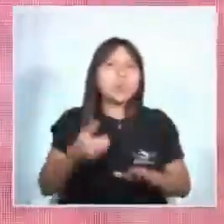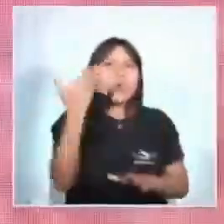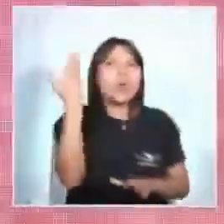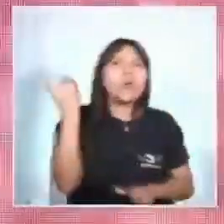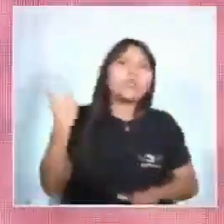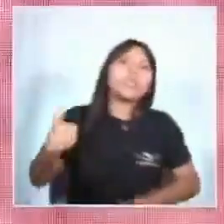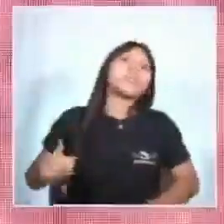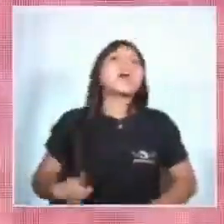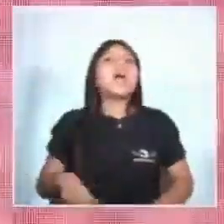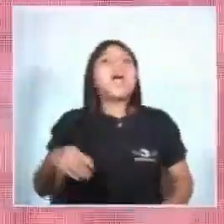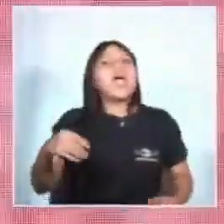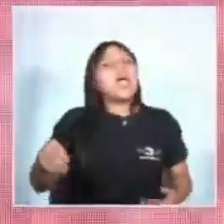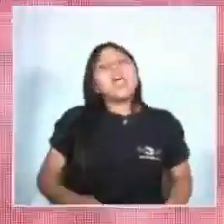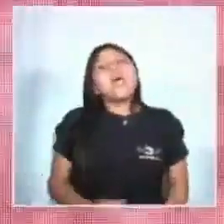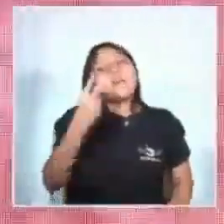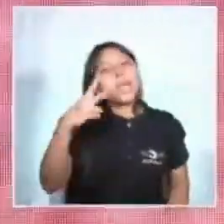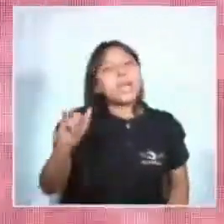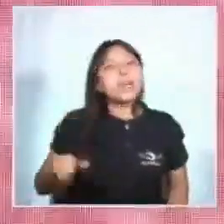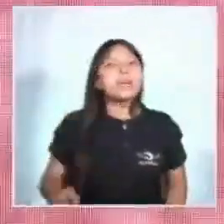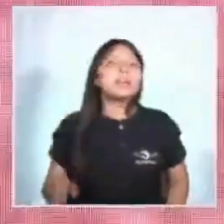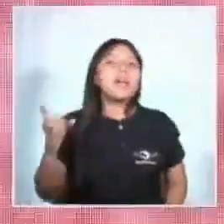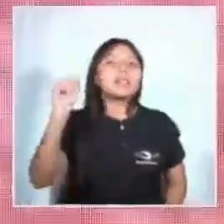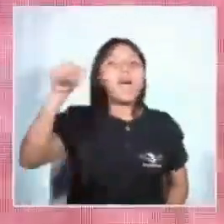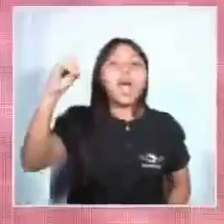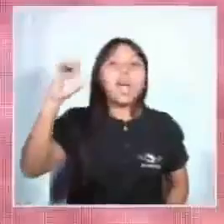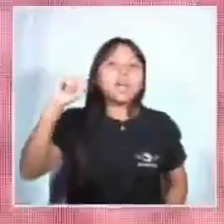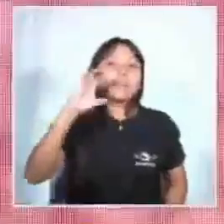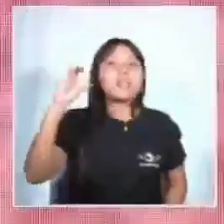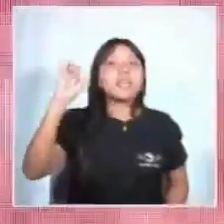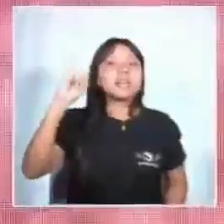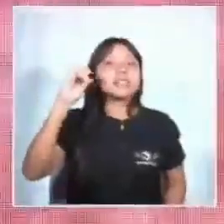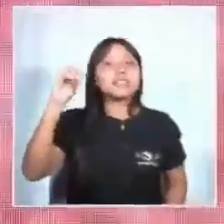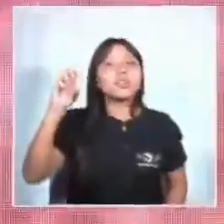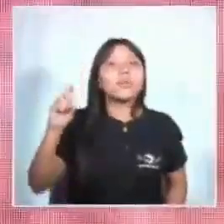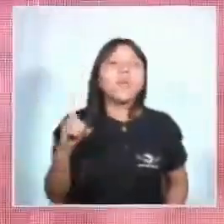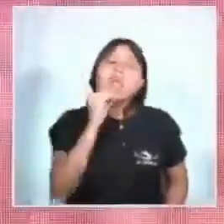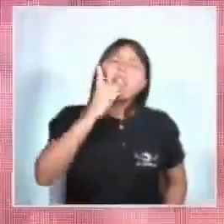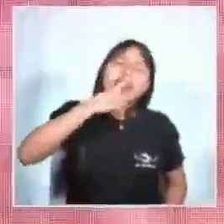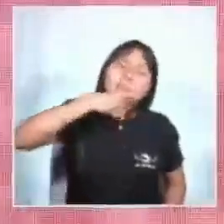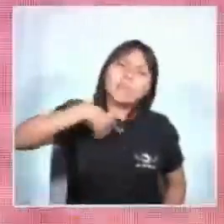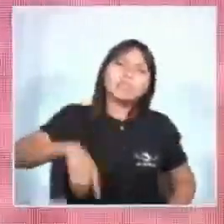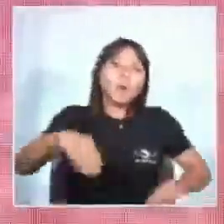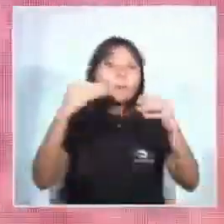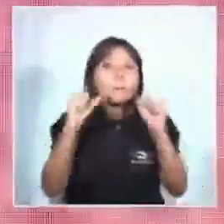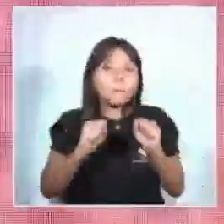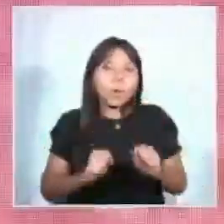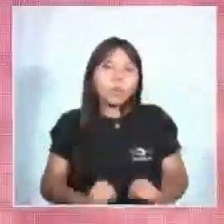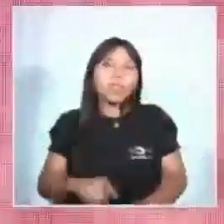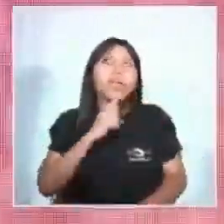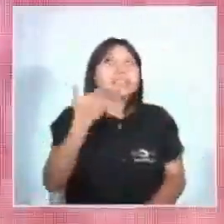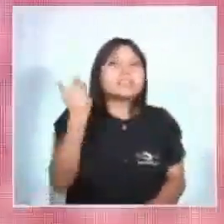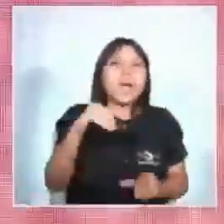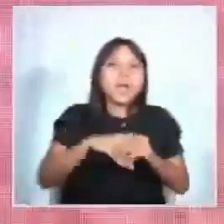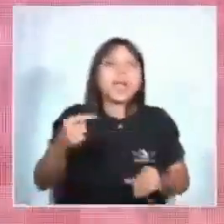ocultismo, antes podían operar las adicciones, antes la depresión podía operar en mí, antes la